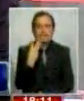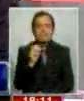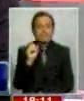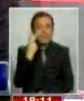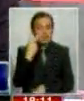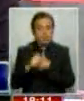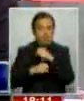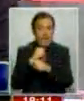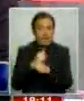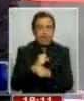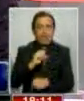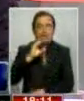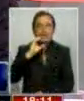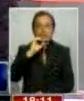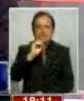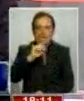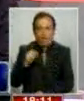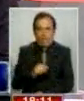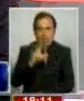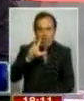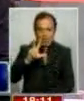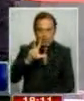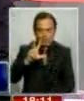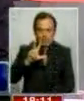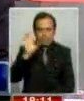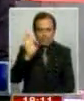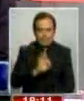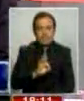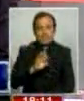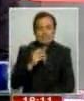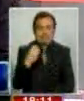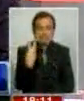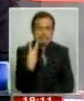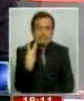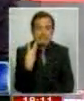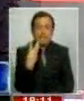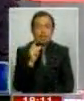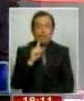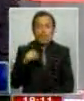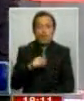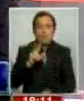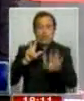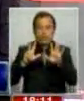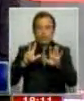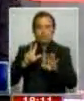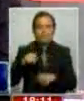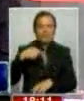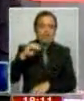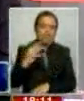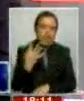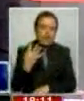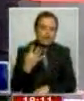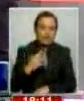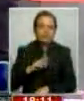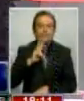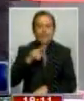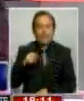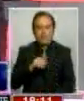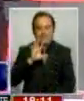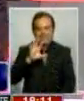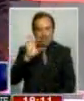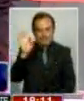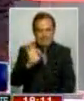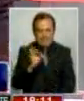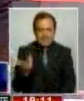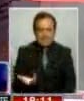segundo 0,8, el tercero 1,8, el cuarto 2,5, llegando a un régimen que es el que hemos